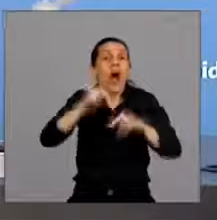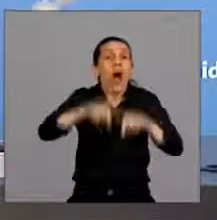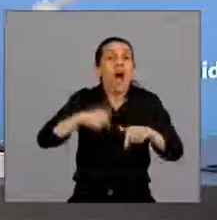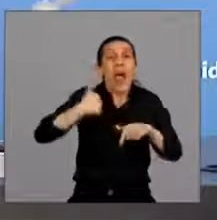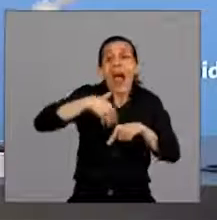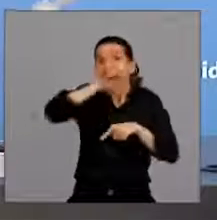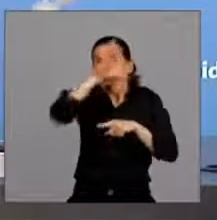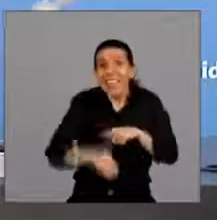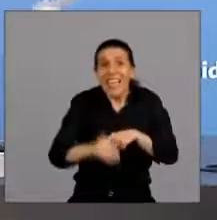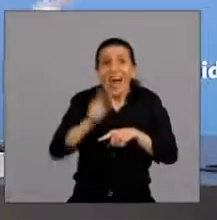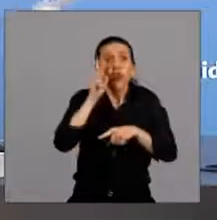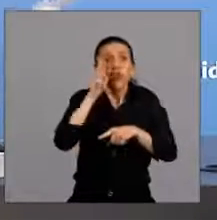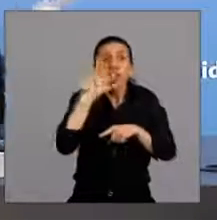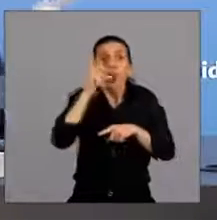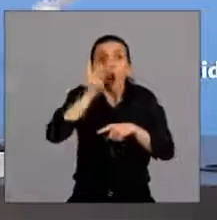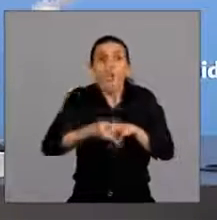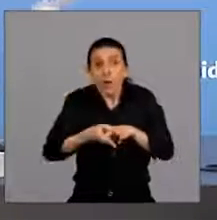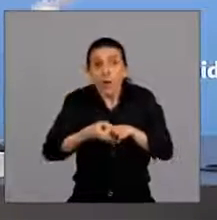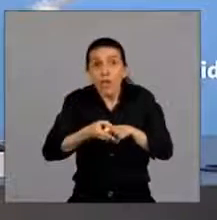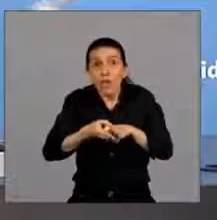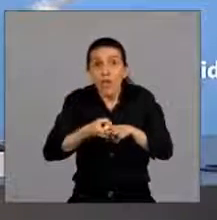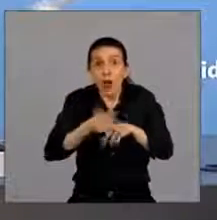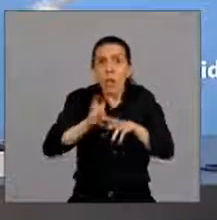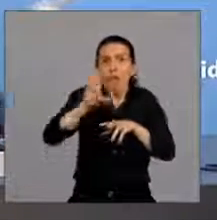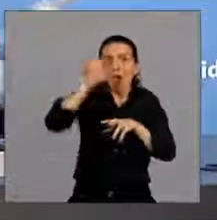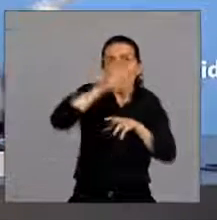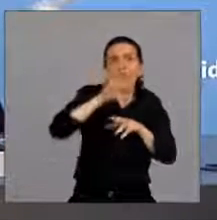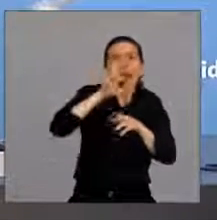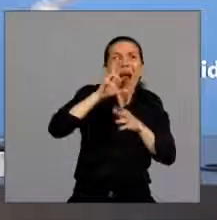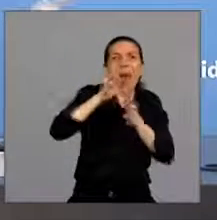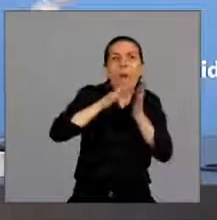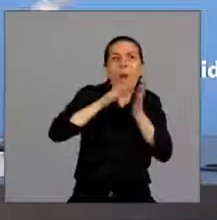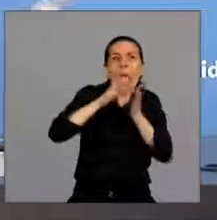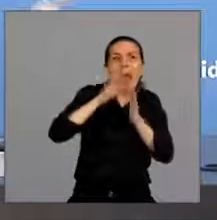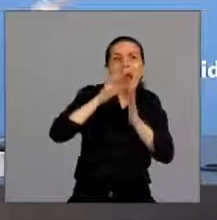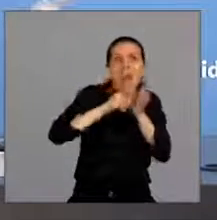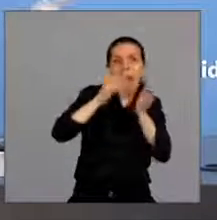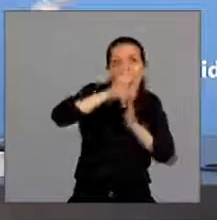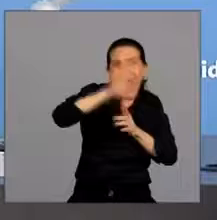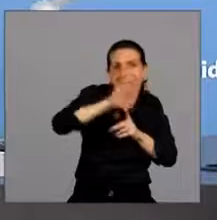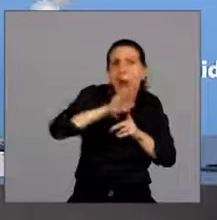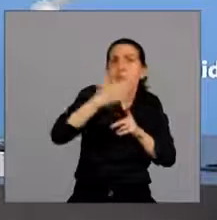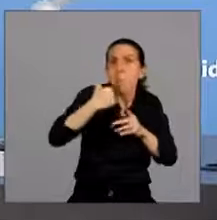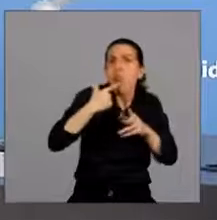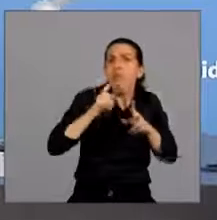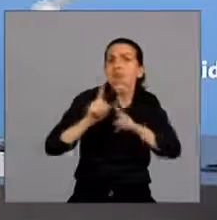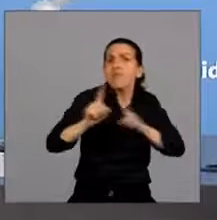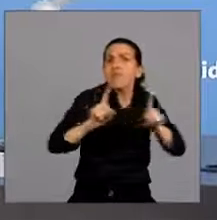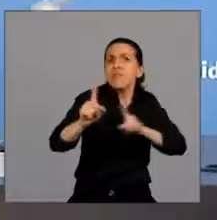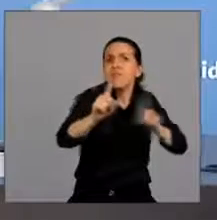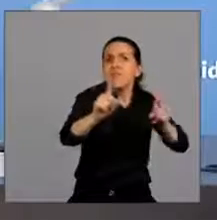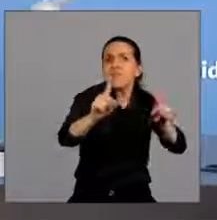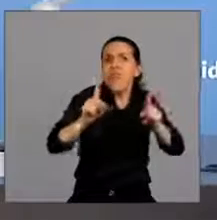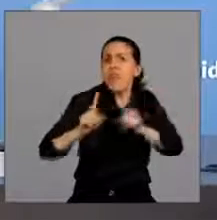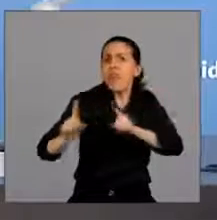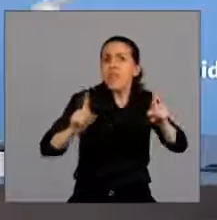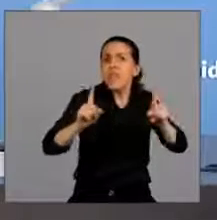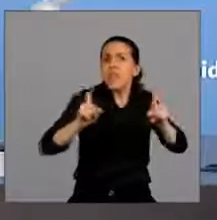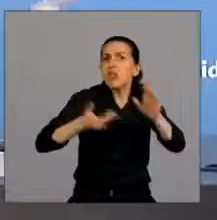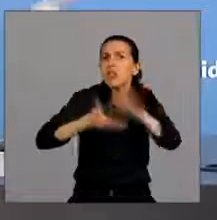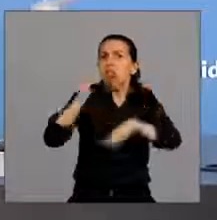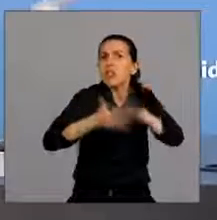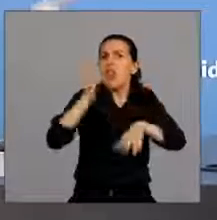país con la posibilidad de funcionar con distanciamiento. Y eso no es